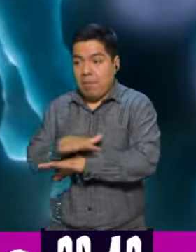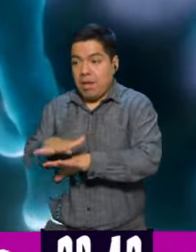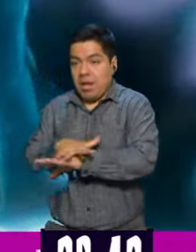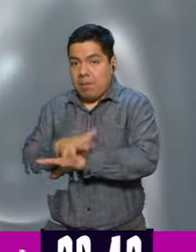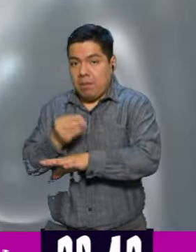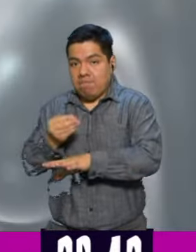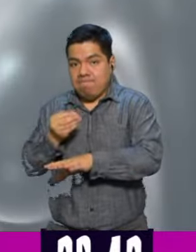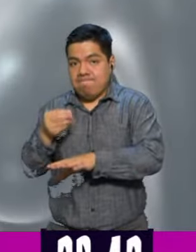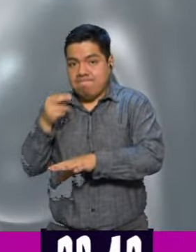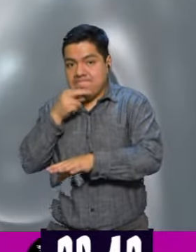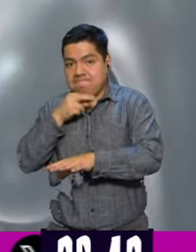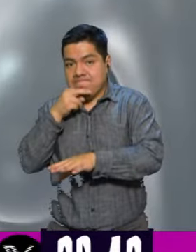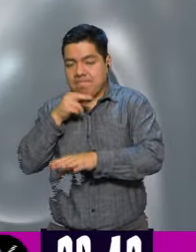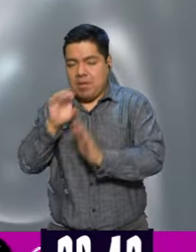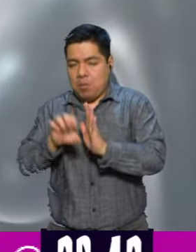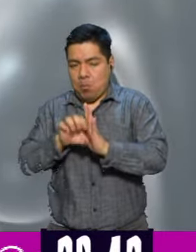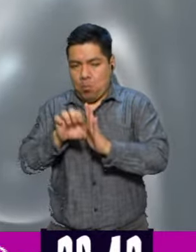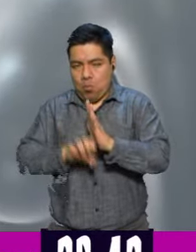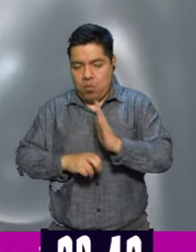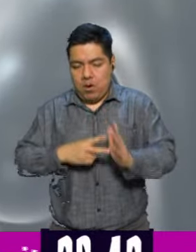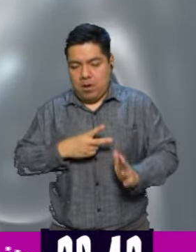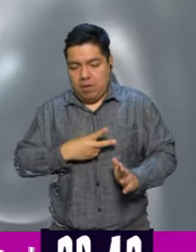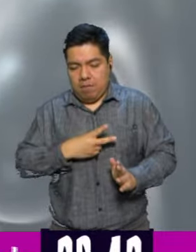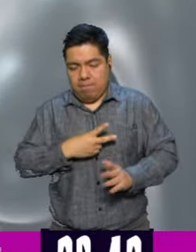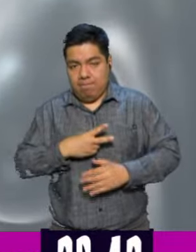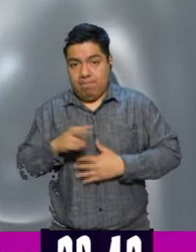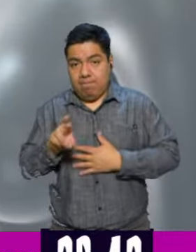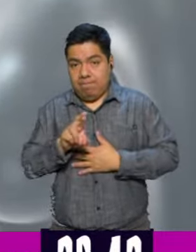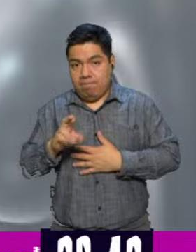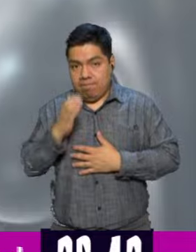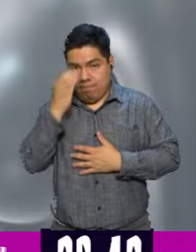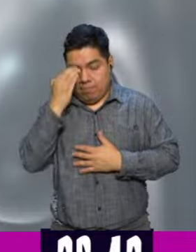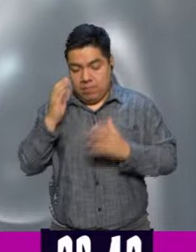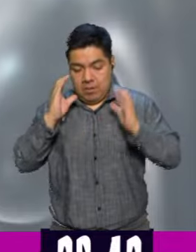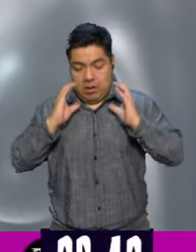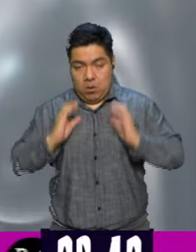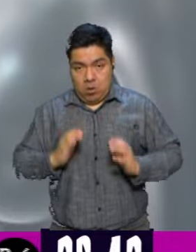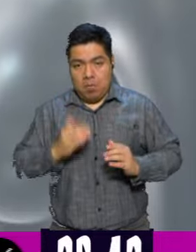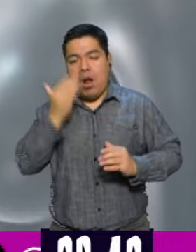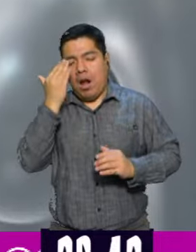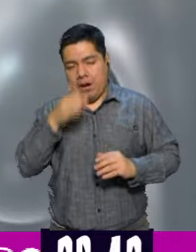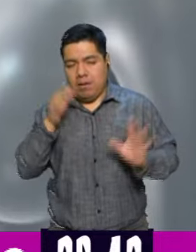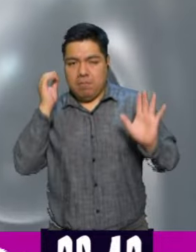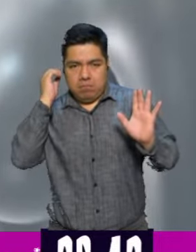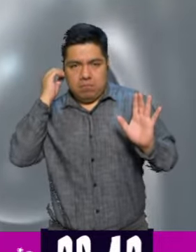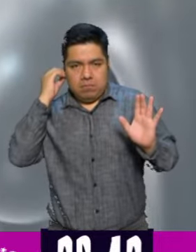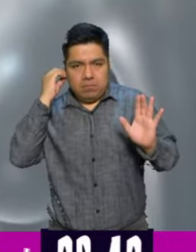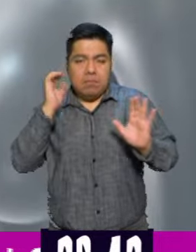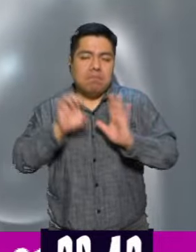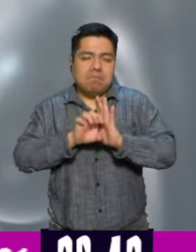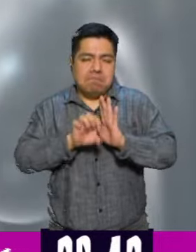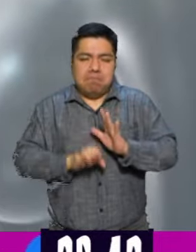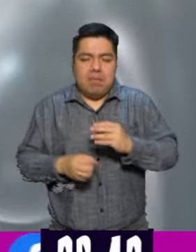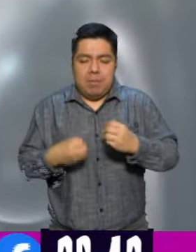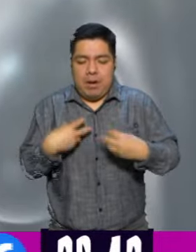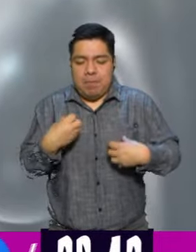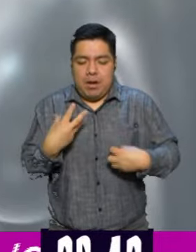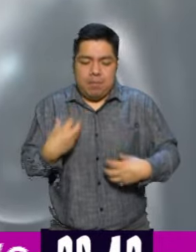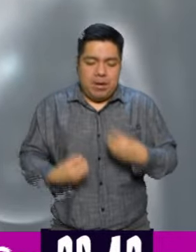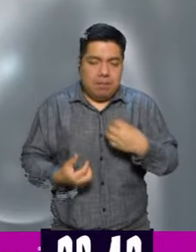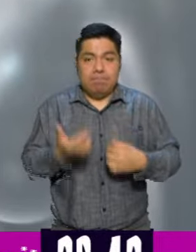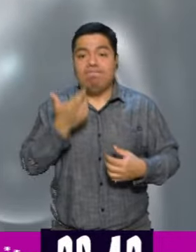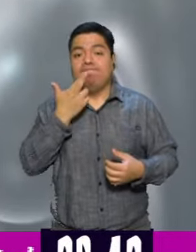cambian. Entonces, un virus que era reconocido por nuestro sistema inmune, un virus de sarampión, por ejemplo, resulta